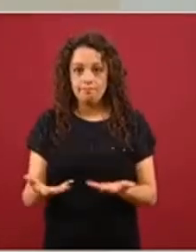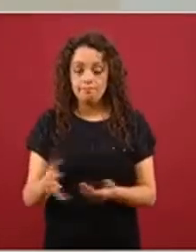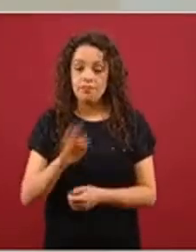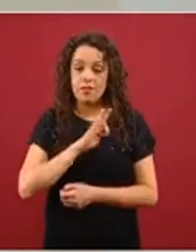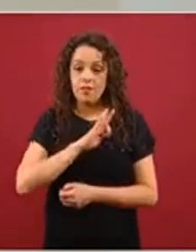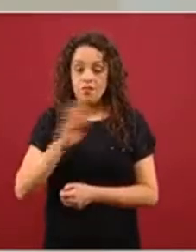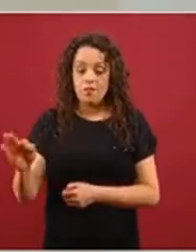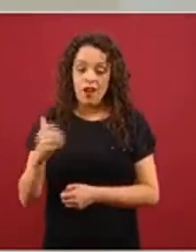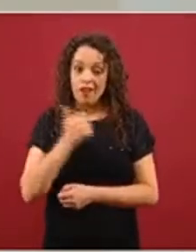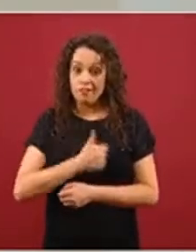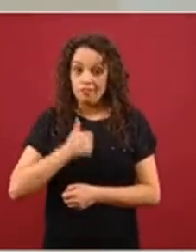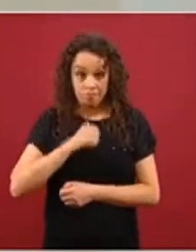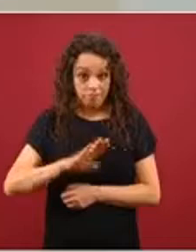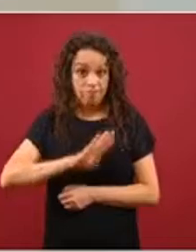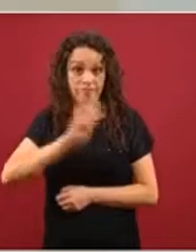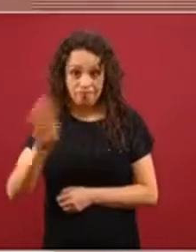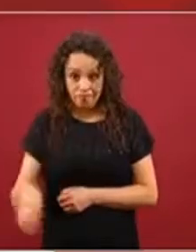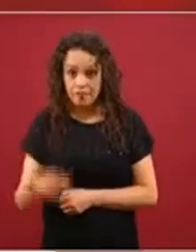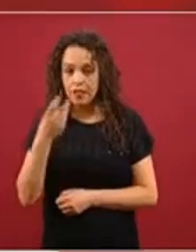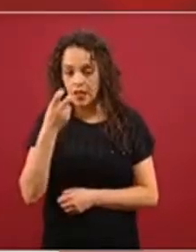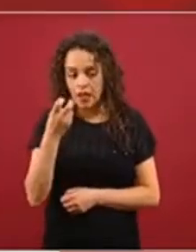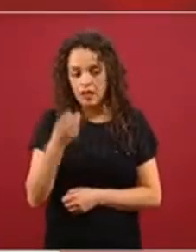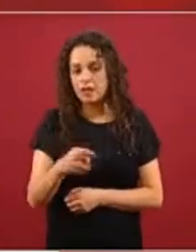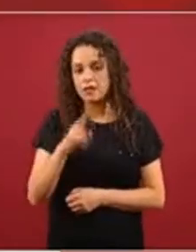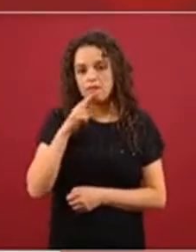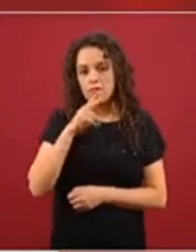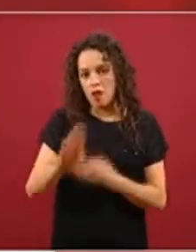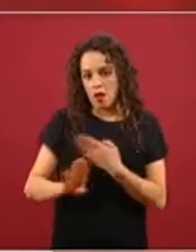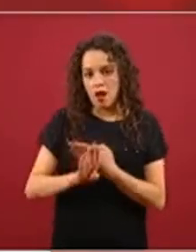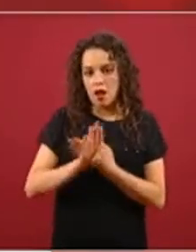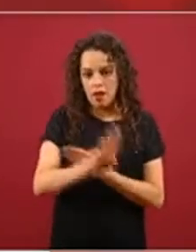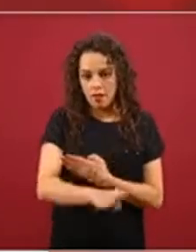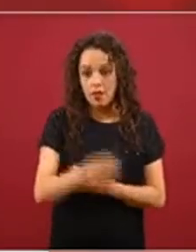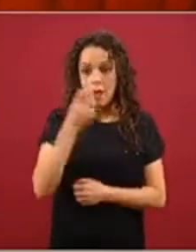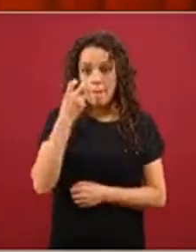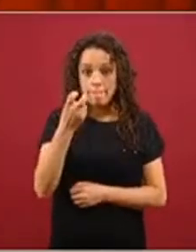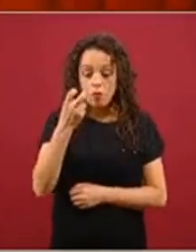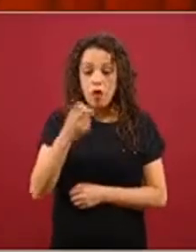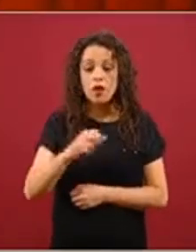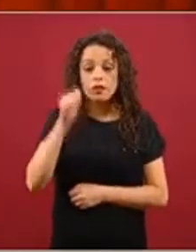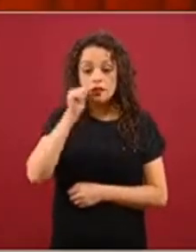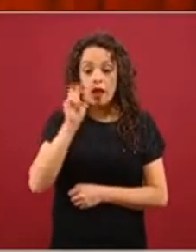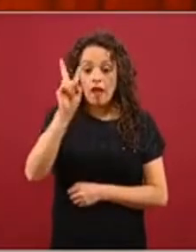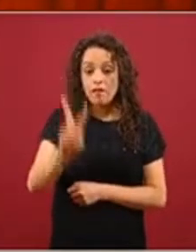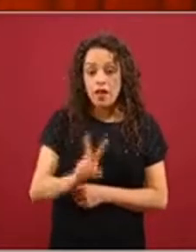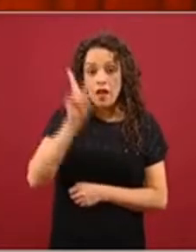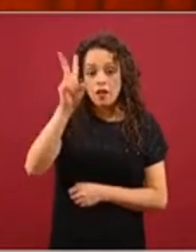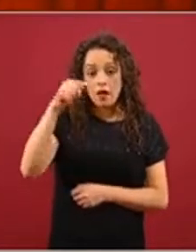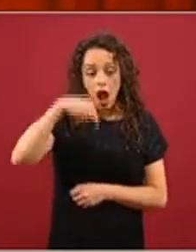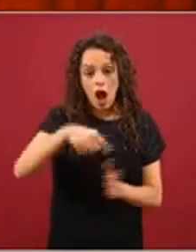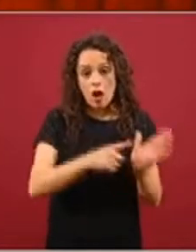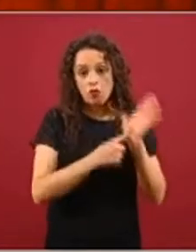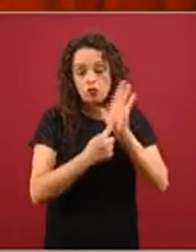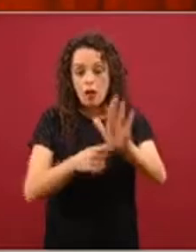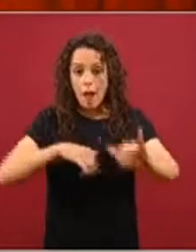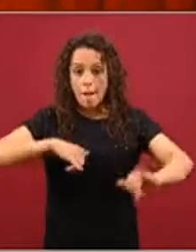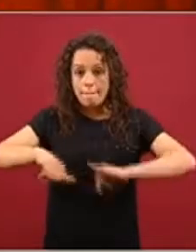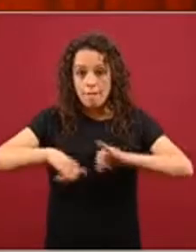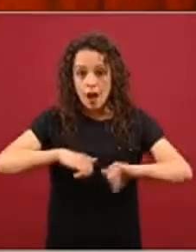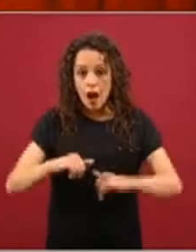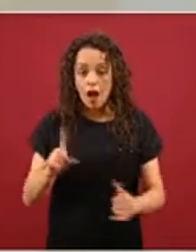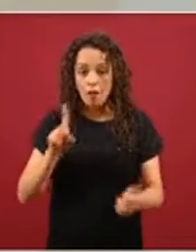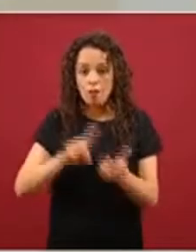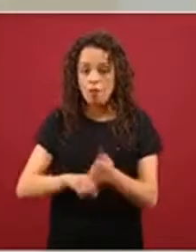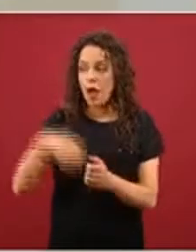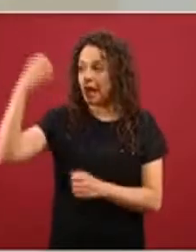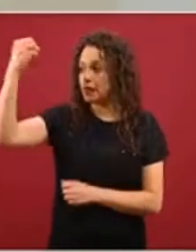fatal. Entonces, recordar esta situación cuando presentamos cada viernes el mapa del semáforo COVID,